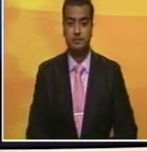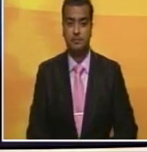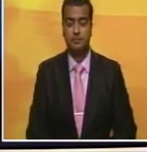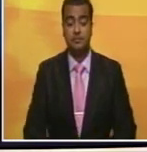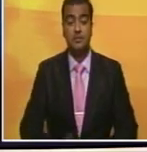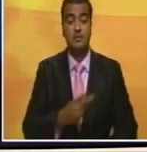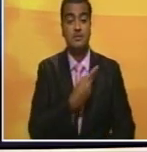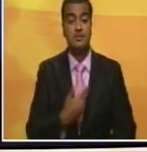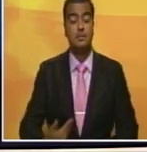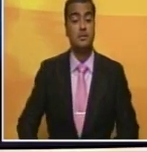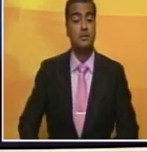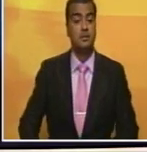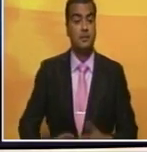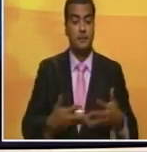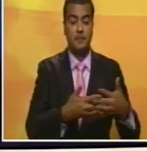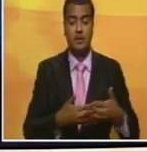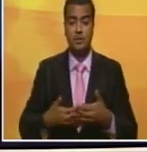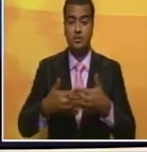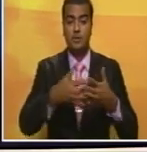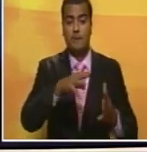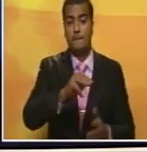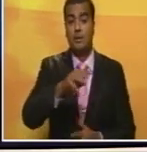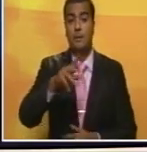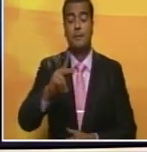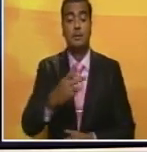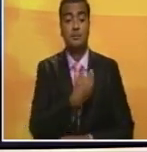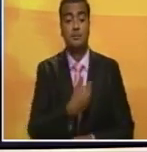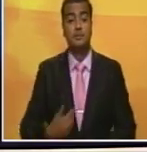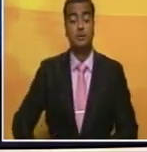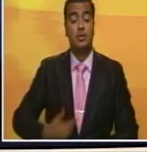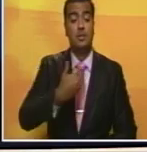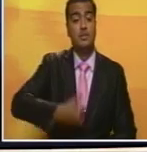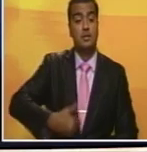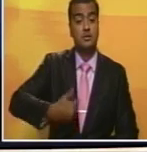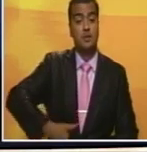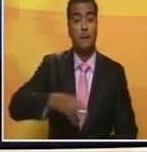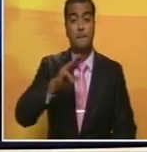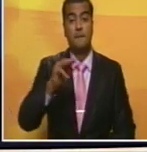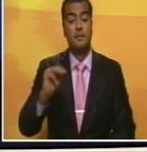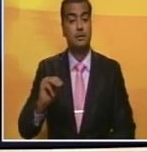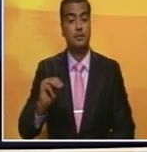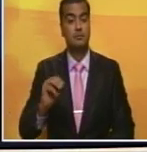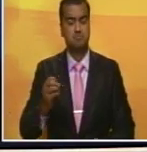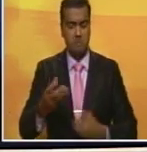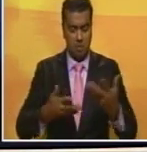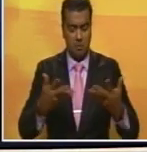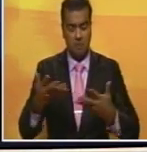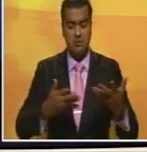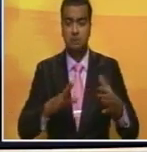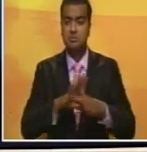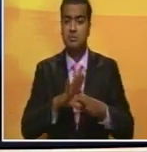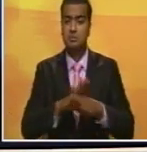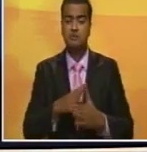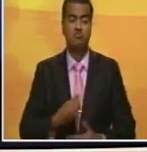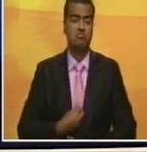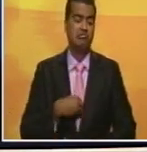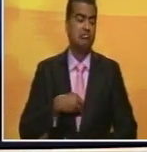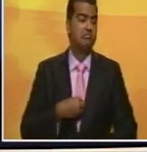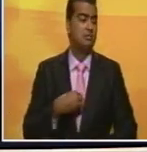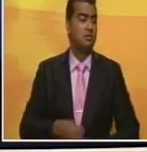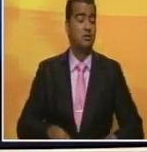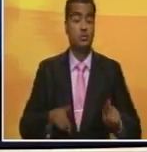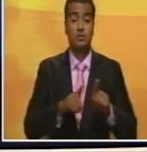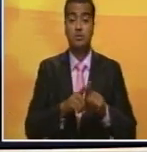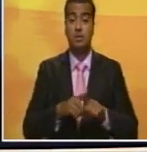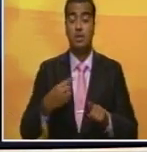El vicepresidente de Estados Unidos, Mike Pence, y el presidente de Argentina, Mauricio Macri, compartieron este martes su preocupación por la